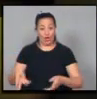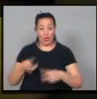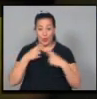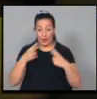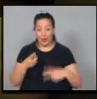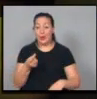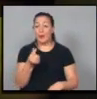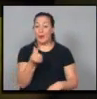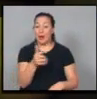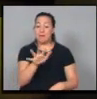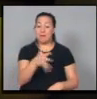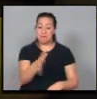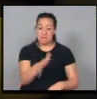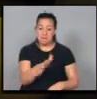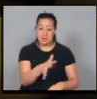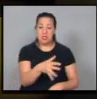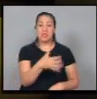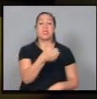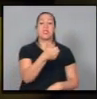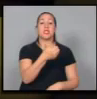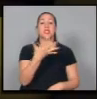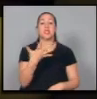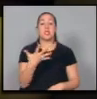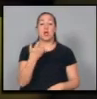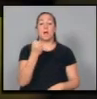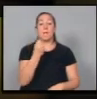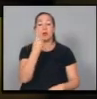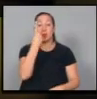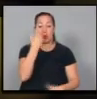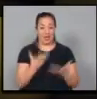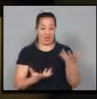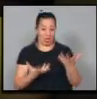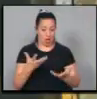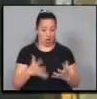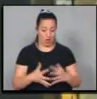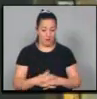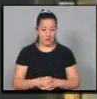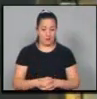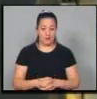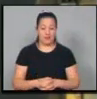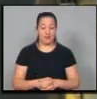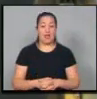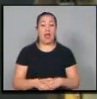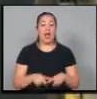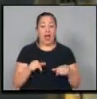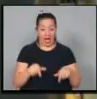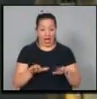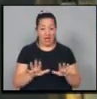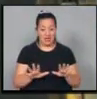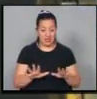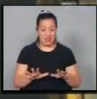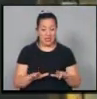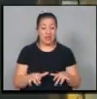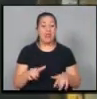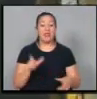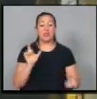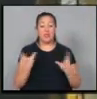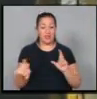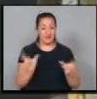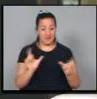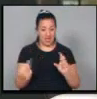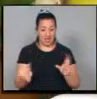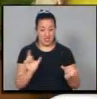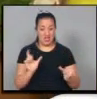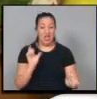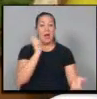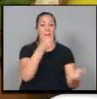valor ronda los 65 pesos. De esta manera, la brecha entre lo que